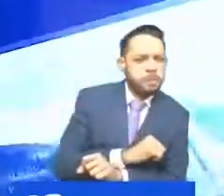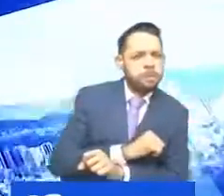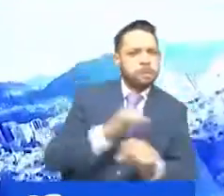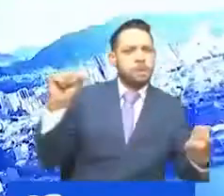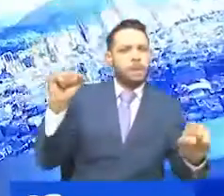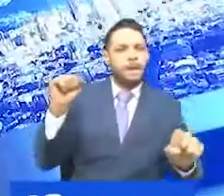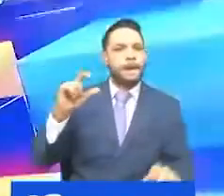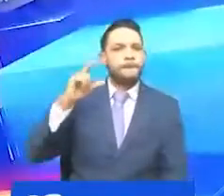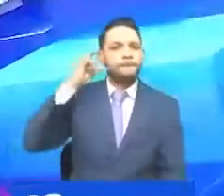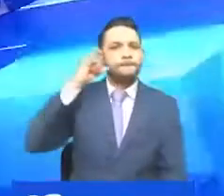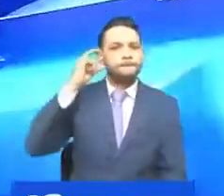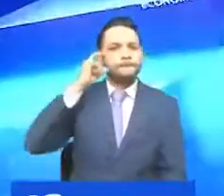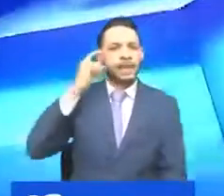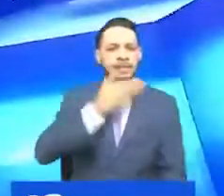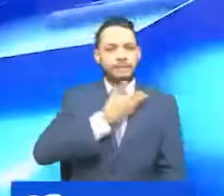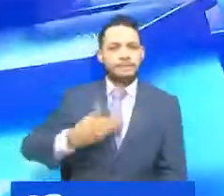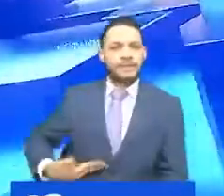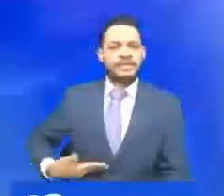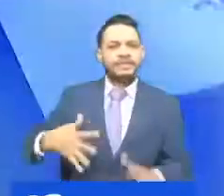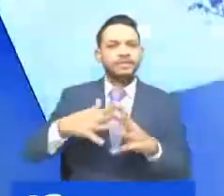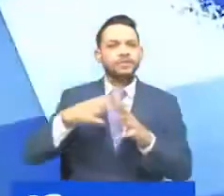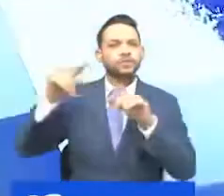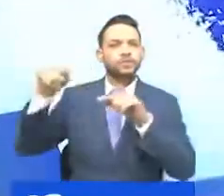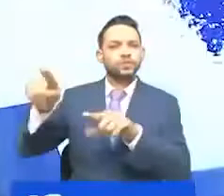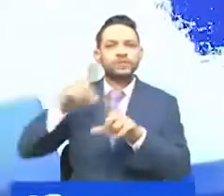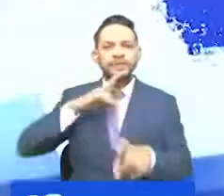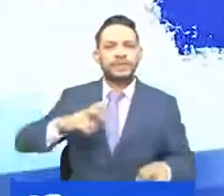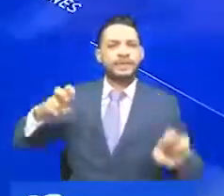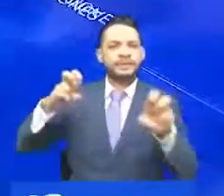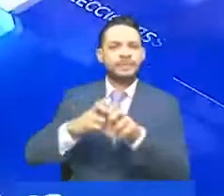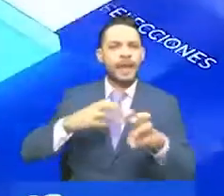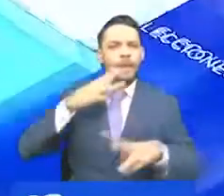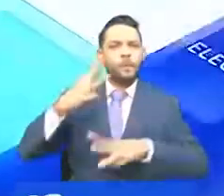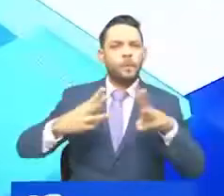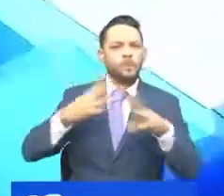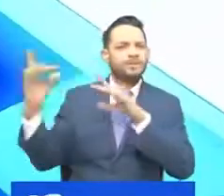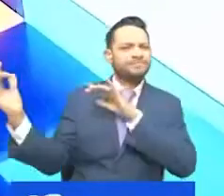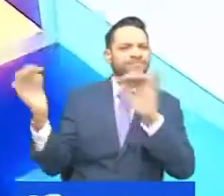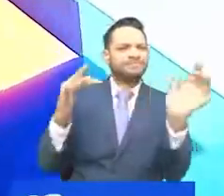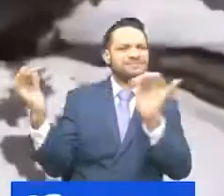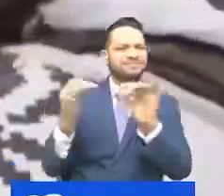Biden sabe que la única alternativa a las sanciones es la Tercera Guerra Mundial.